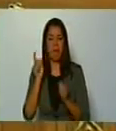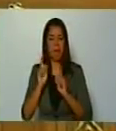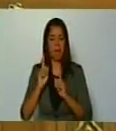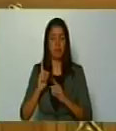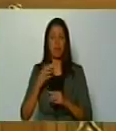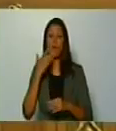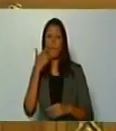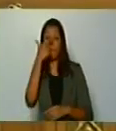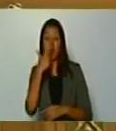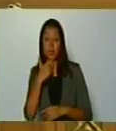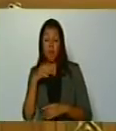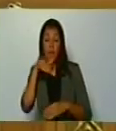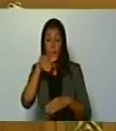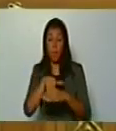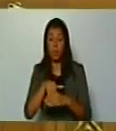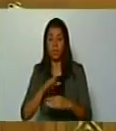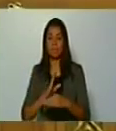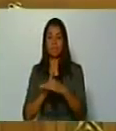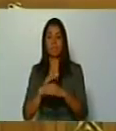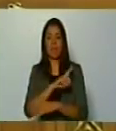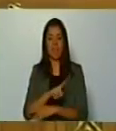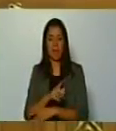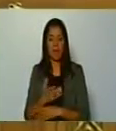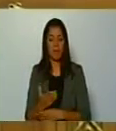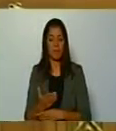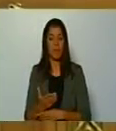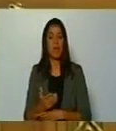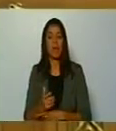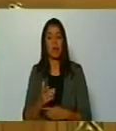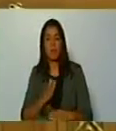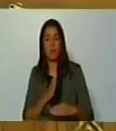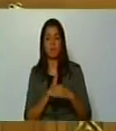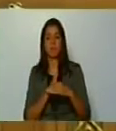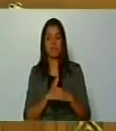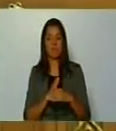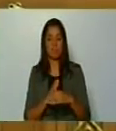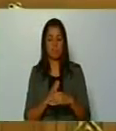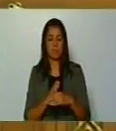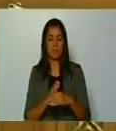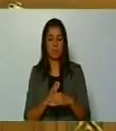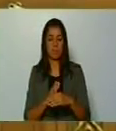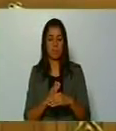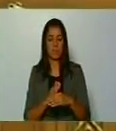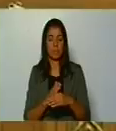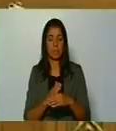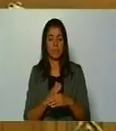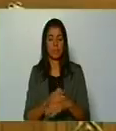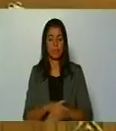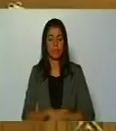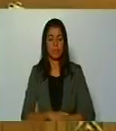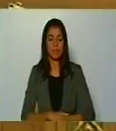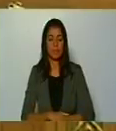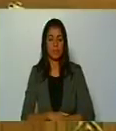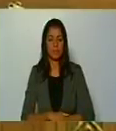buscar de cualquier forma que se inhabilitara el acto de votar.